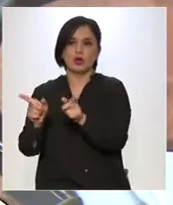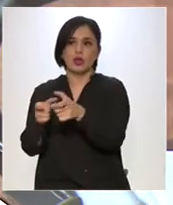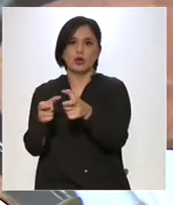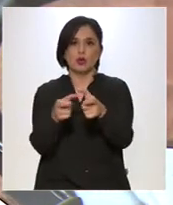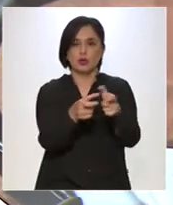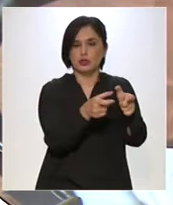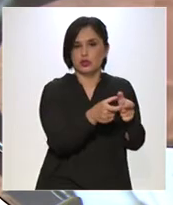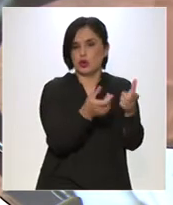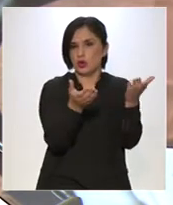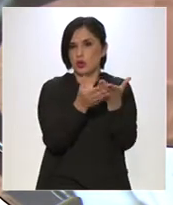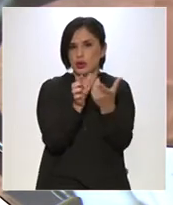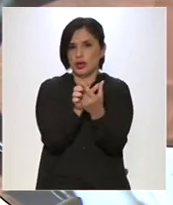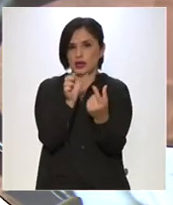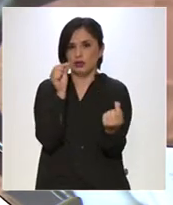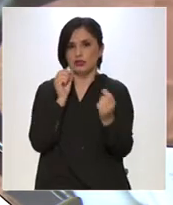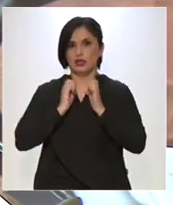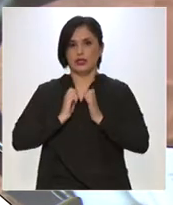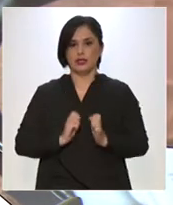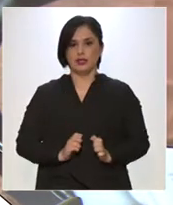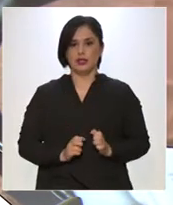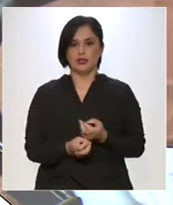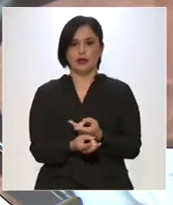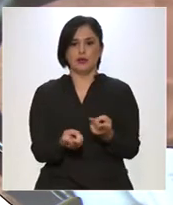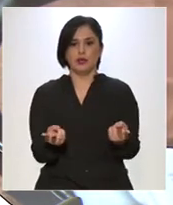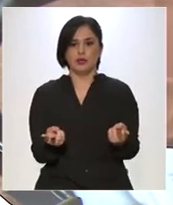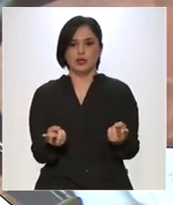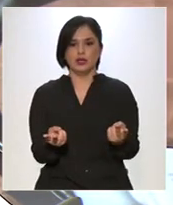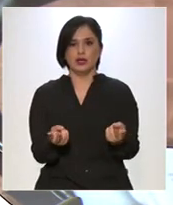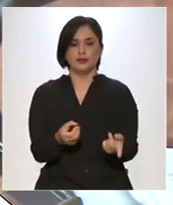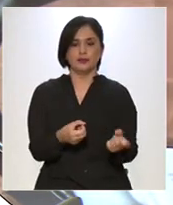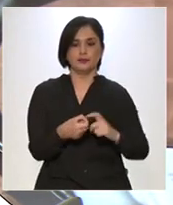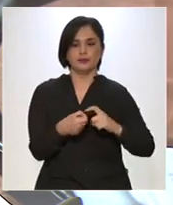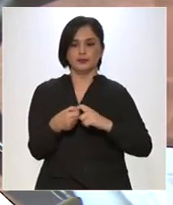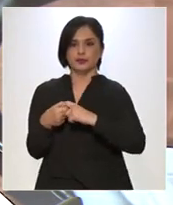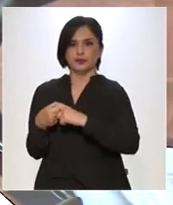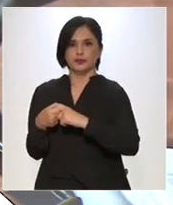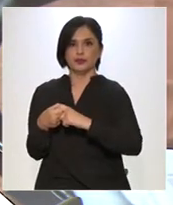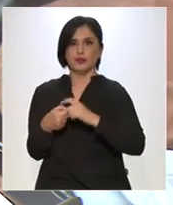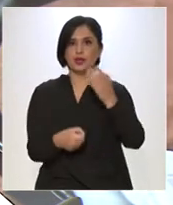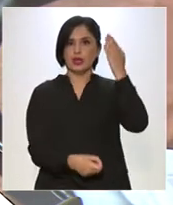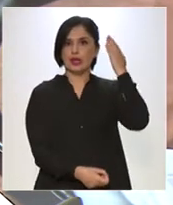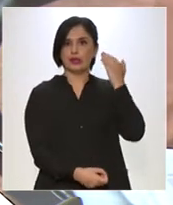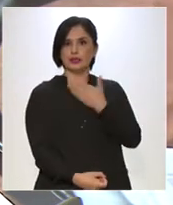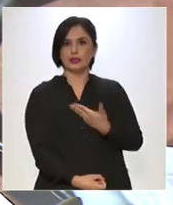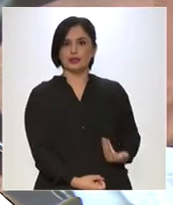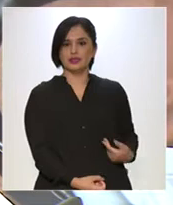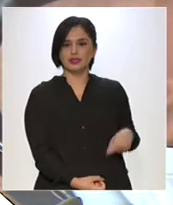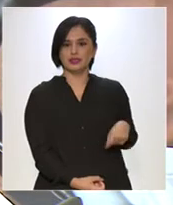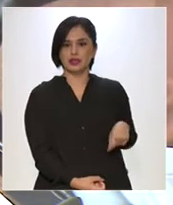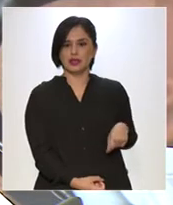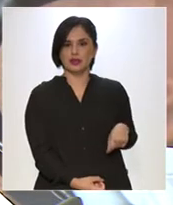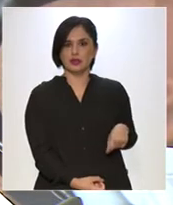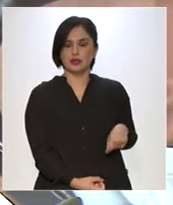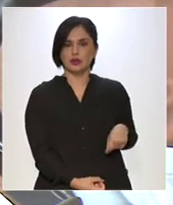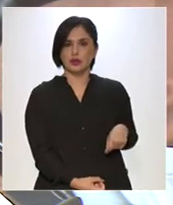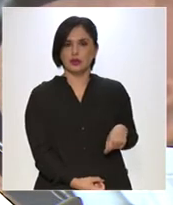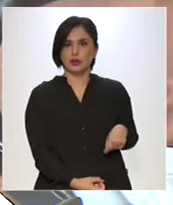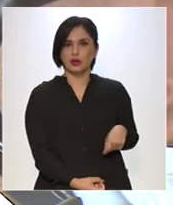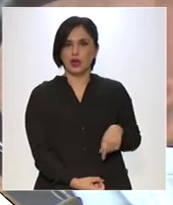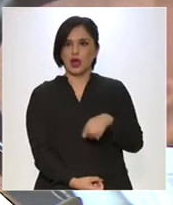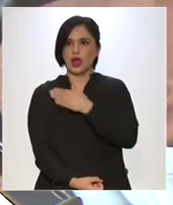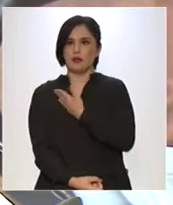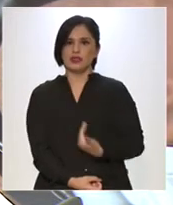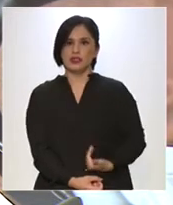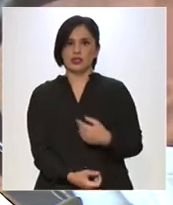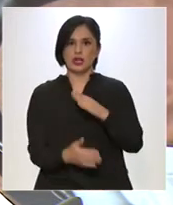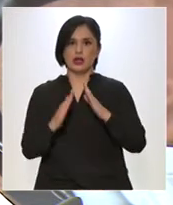la Comisión Nacional de Ética Pública, estuvieron integradas por el entonces presidente del Senado, por el presidente de la Corte Suprema,